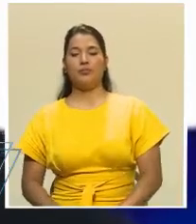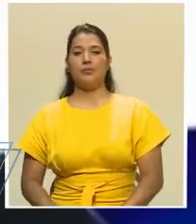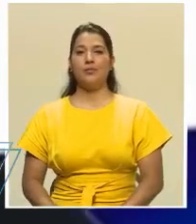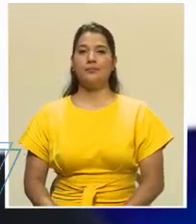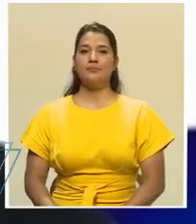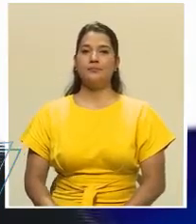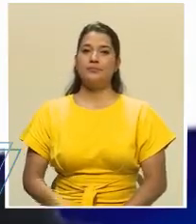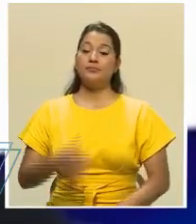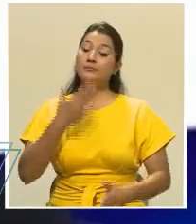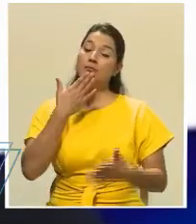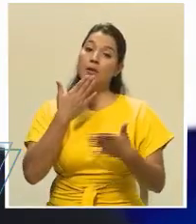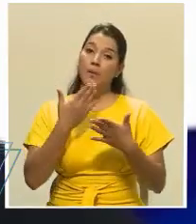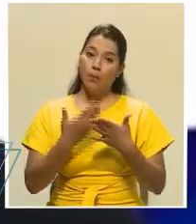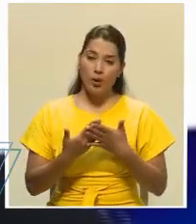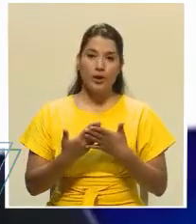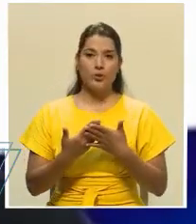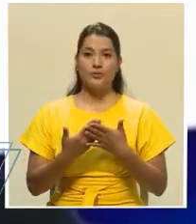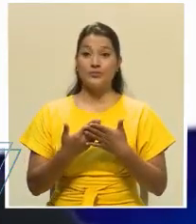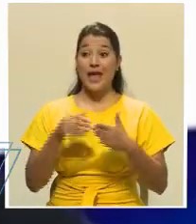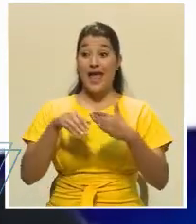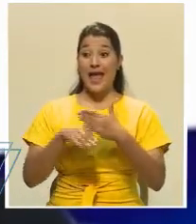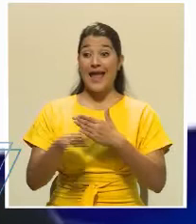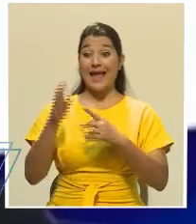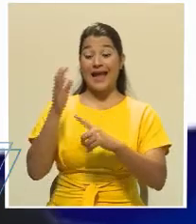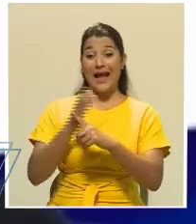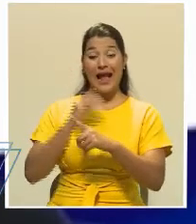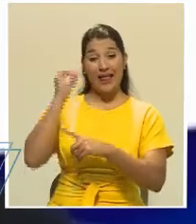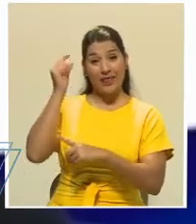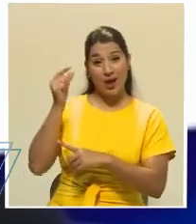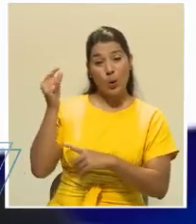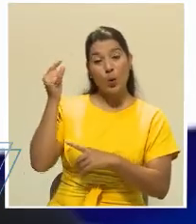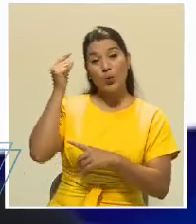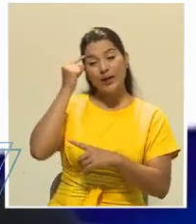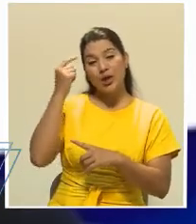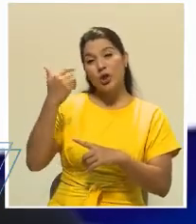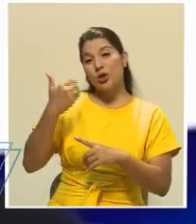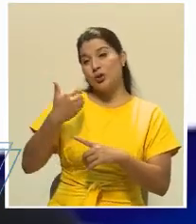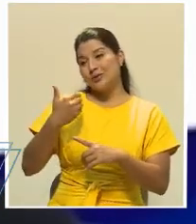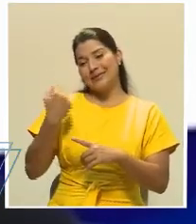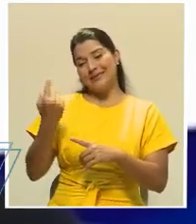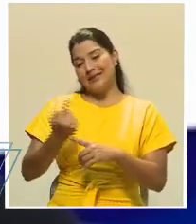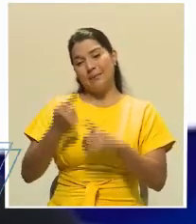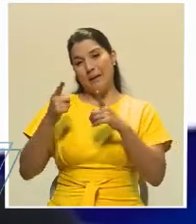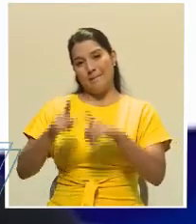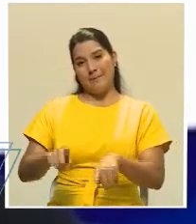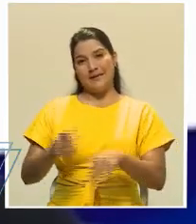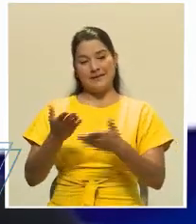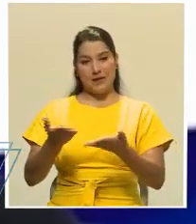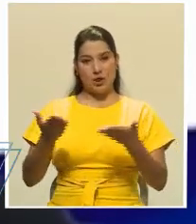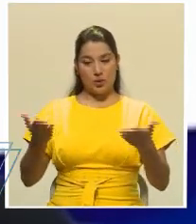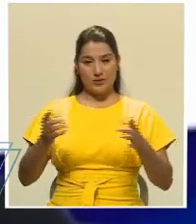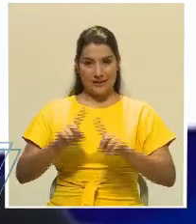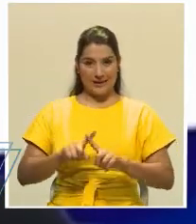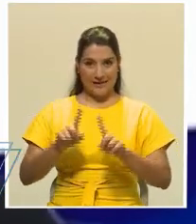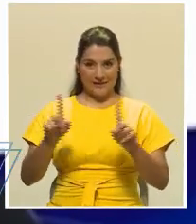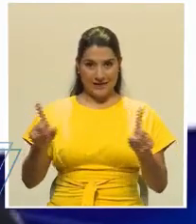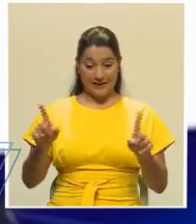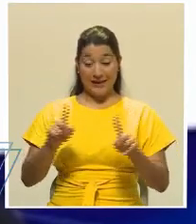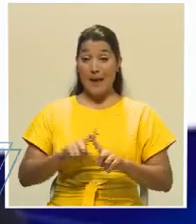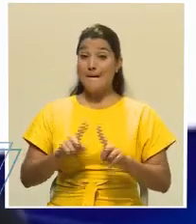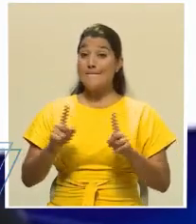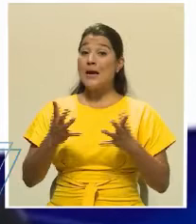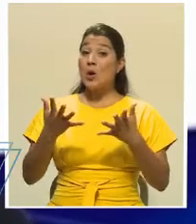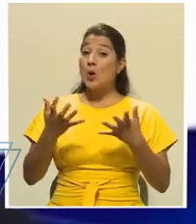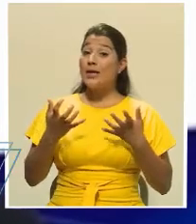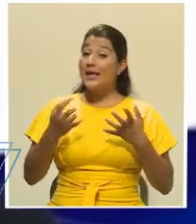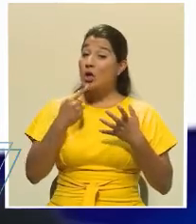Bueno, en todos los periodos ha habido diferencias, pero quiero decir que en el